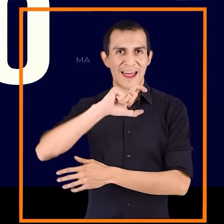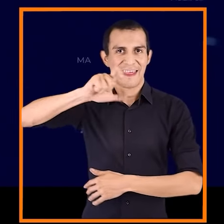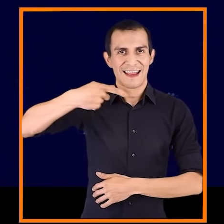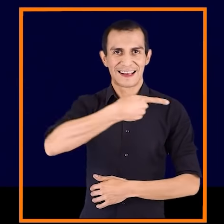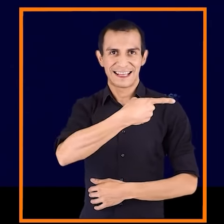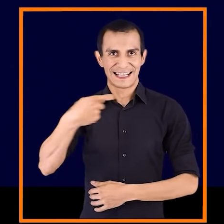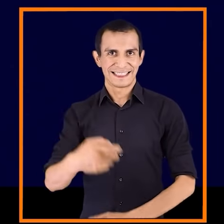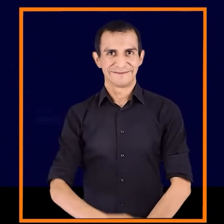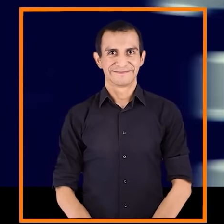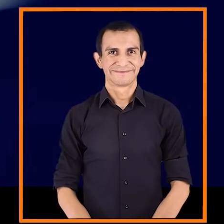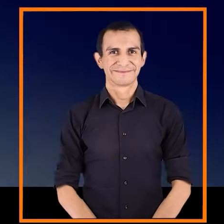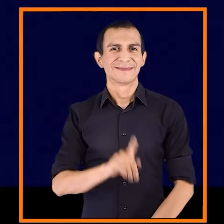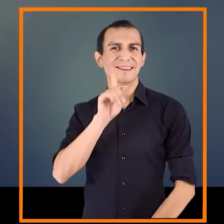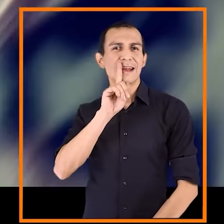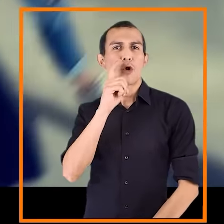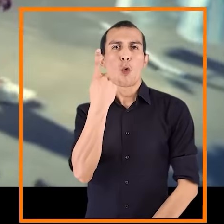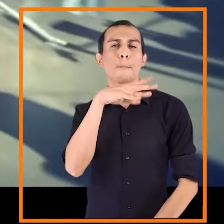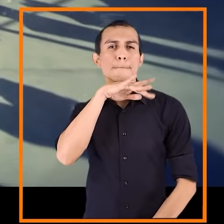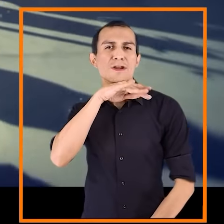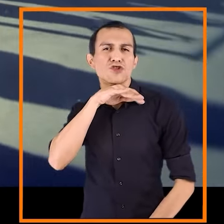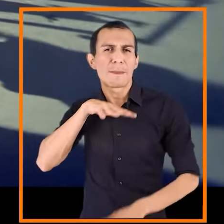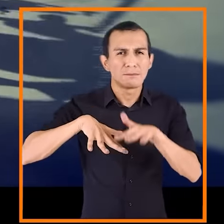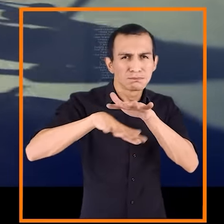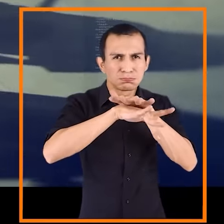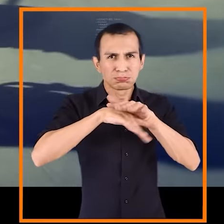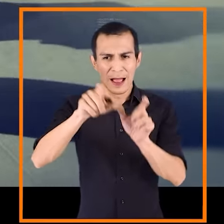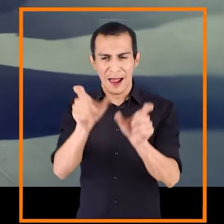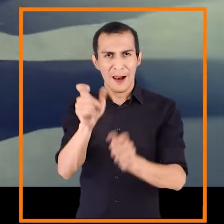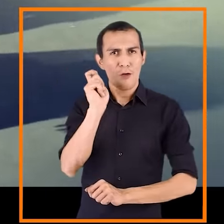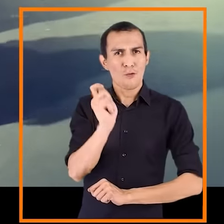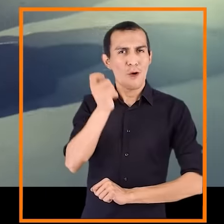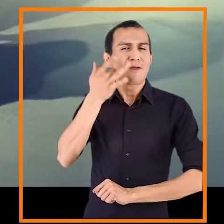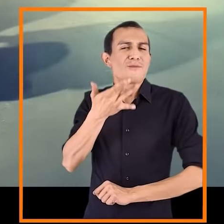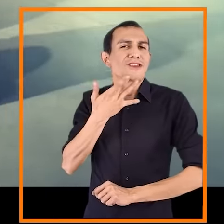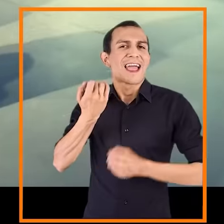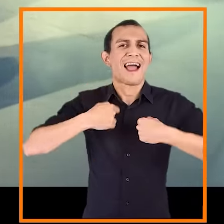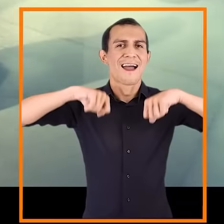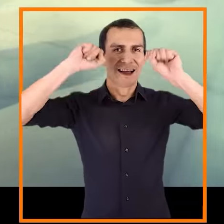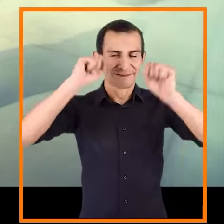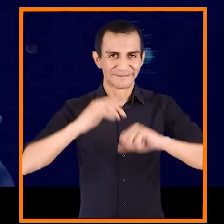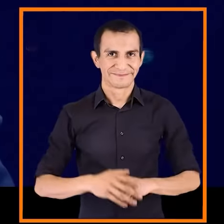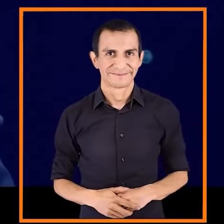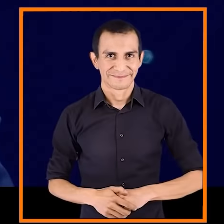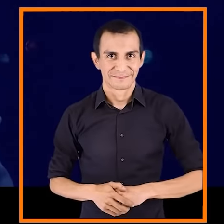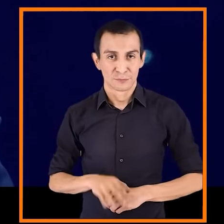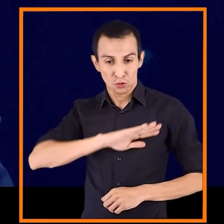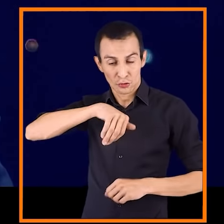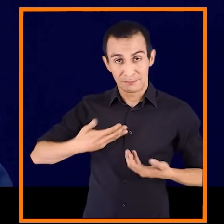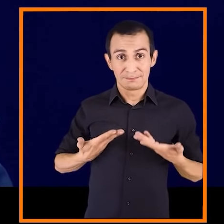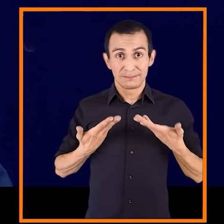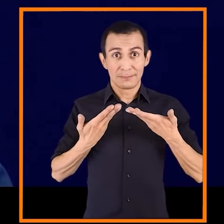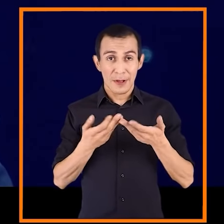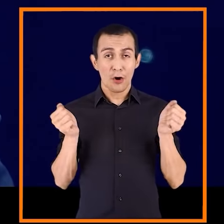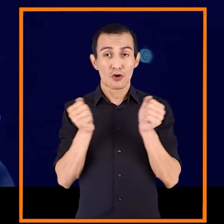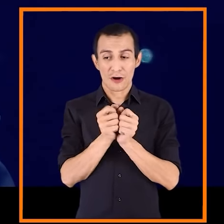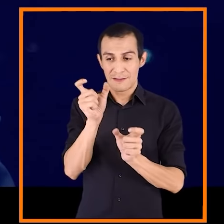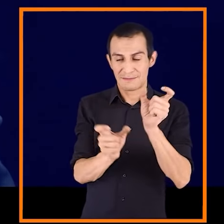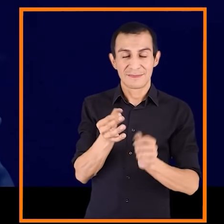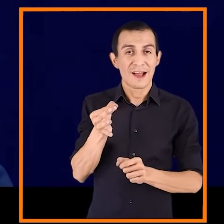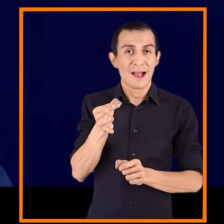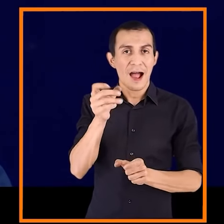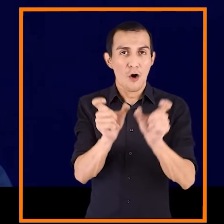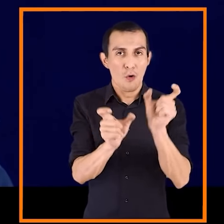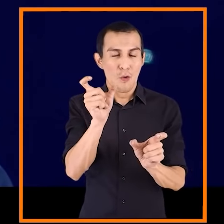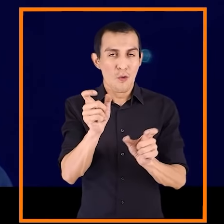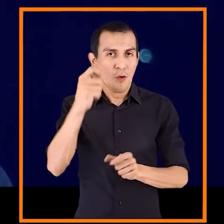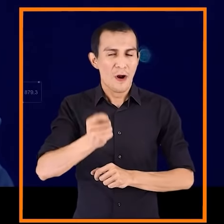del G100. Tienen un minuto para convencer al jurado por qué deben ganar. Los dejamos aquí para, junto al jurado,